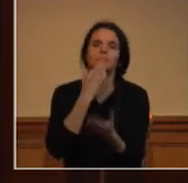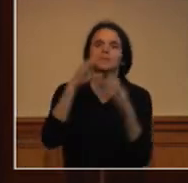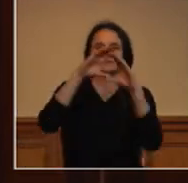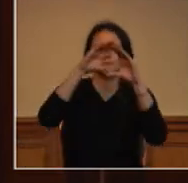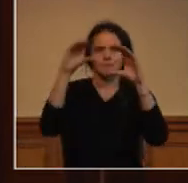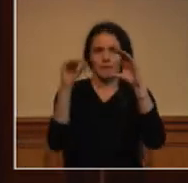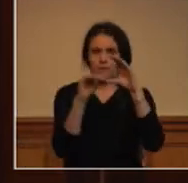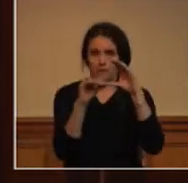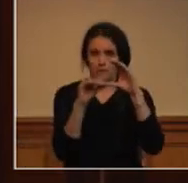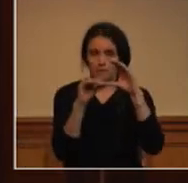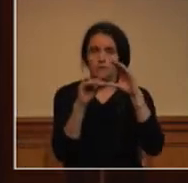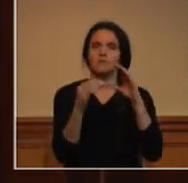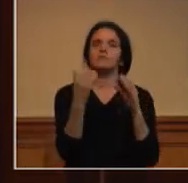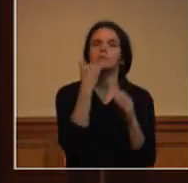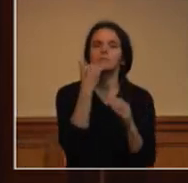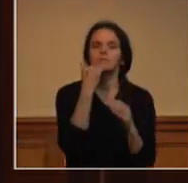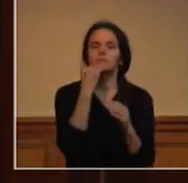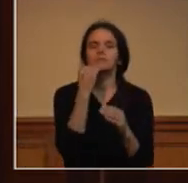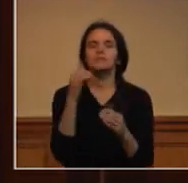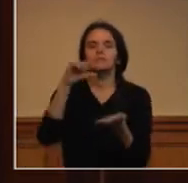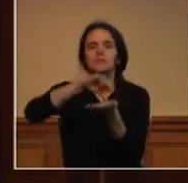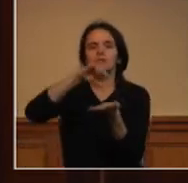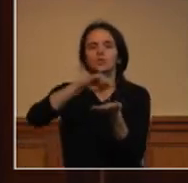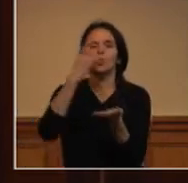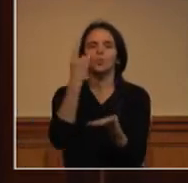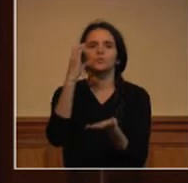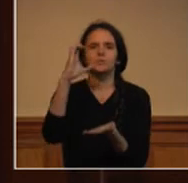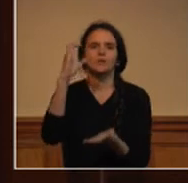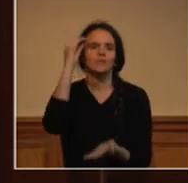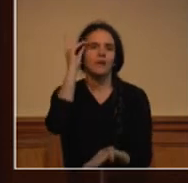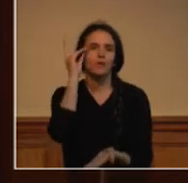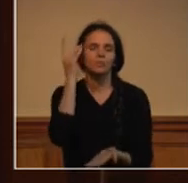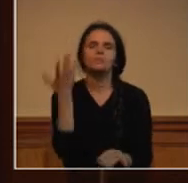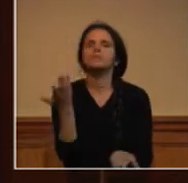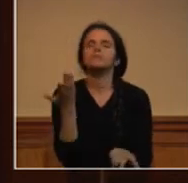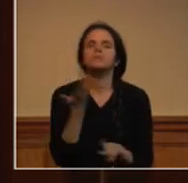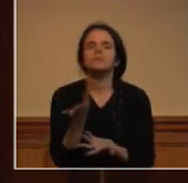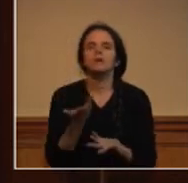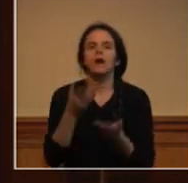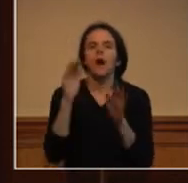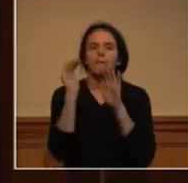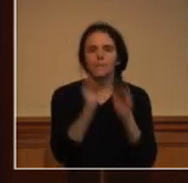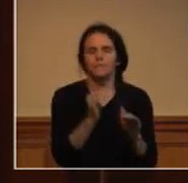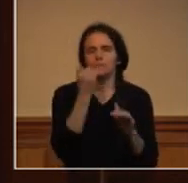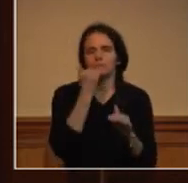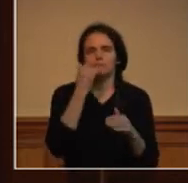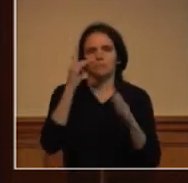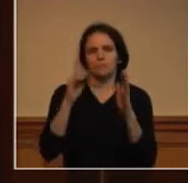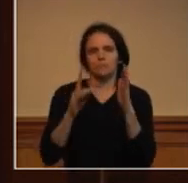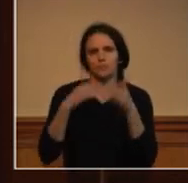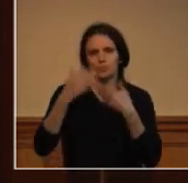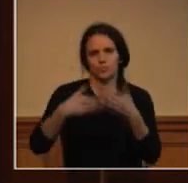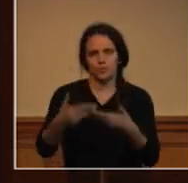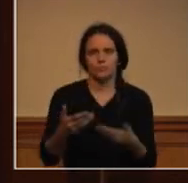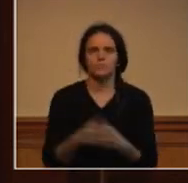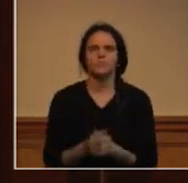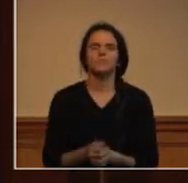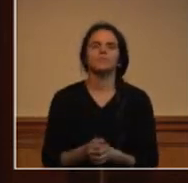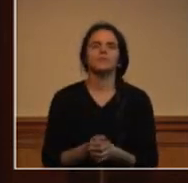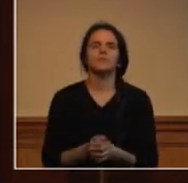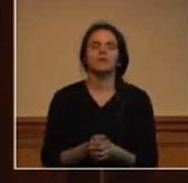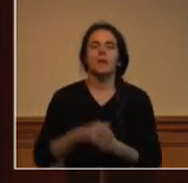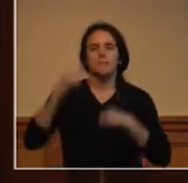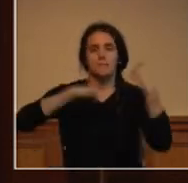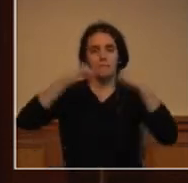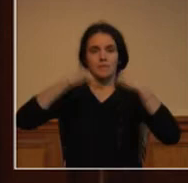como desarrollador y el centro UC Síndrome de Down, que fue un apoyo en el proceso. La empresa privada